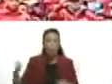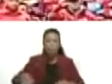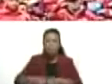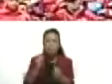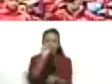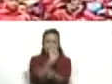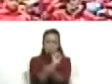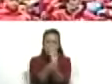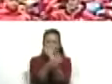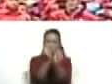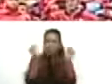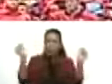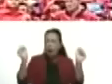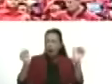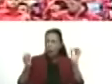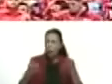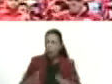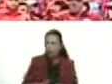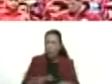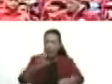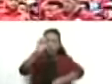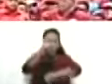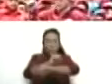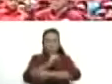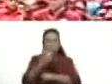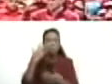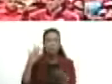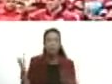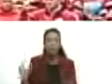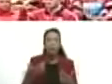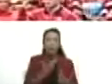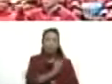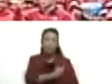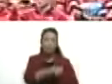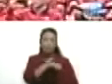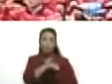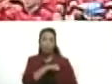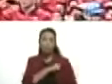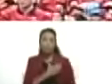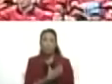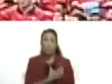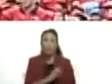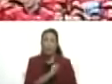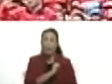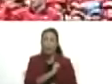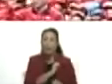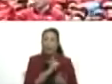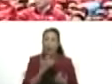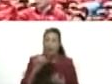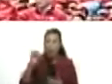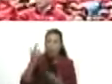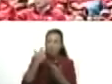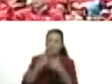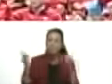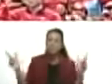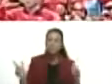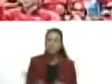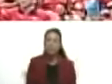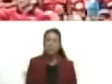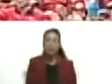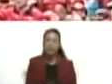la cadena de mil esclavitud, oligarcas temblar, viva la